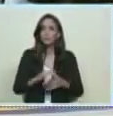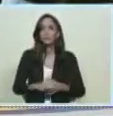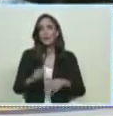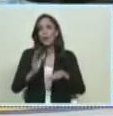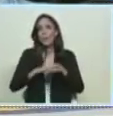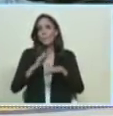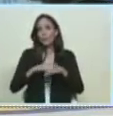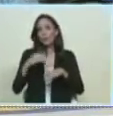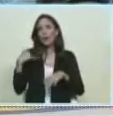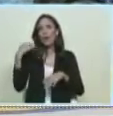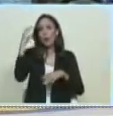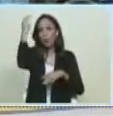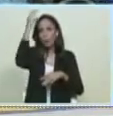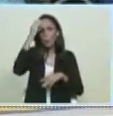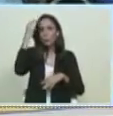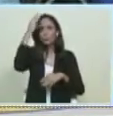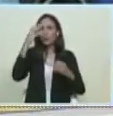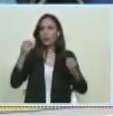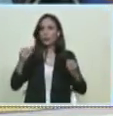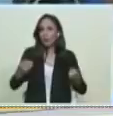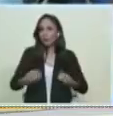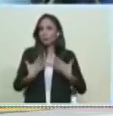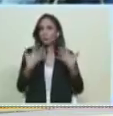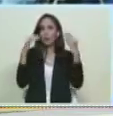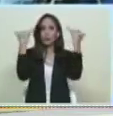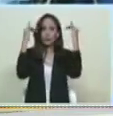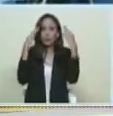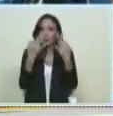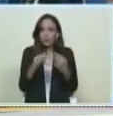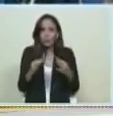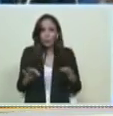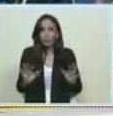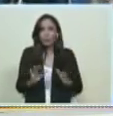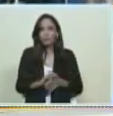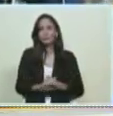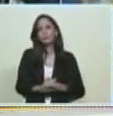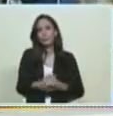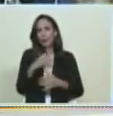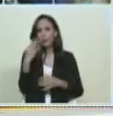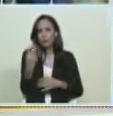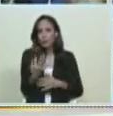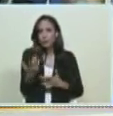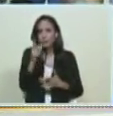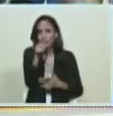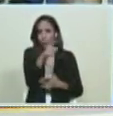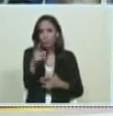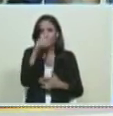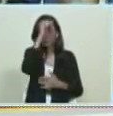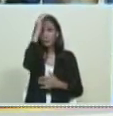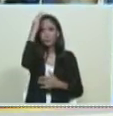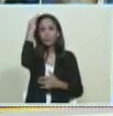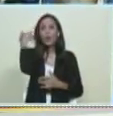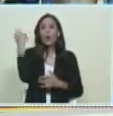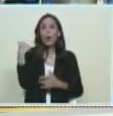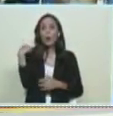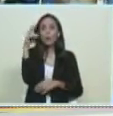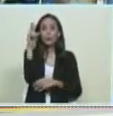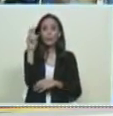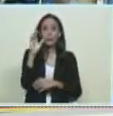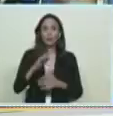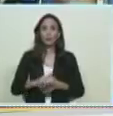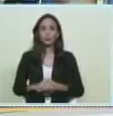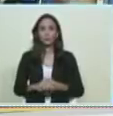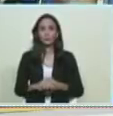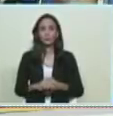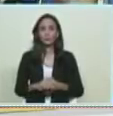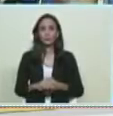Porque uno está consciente y disfruta conscientemente. ¿Verdad? Bueno, hoy es viernes. Con